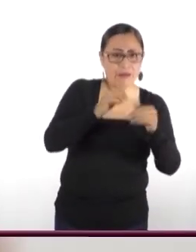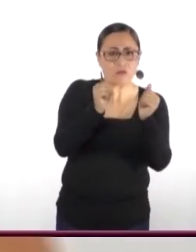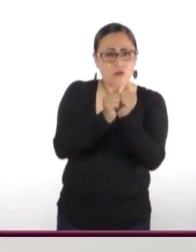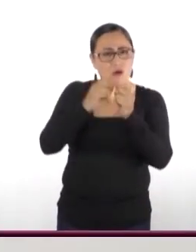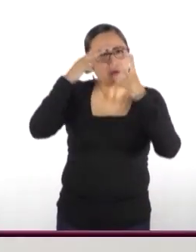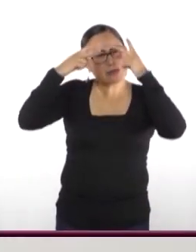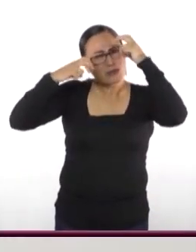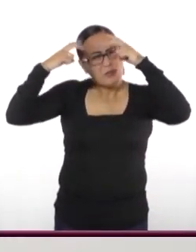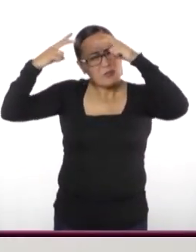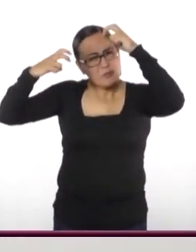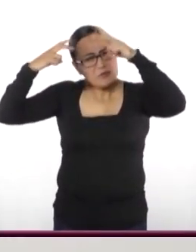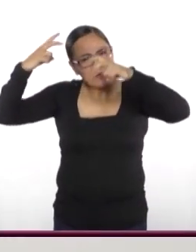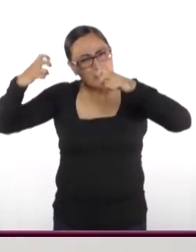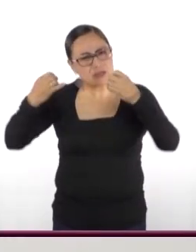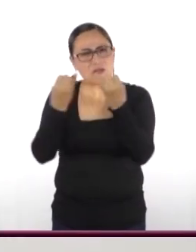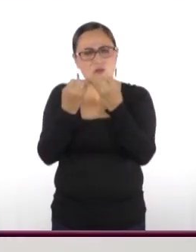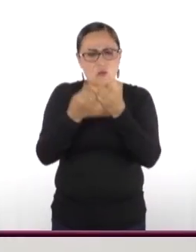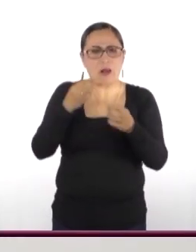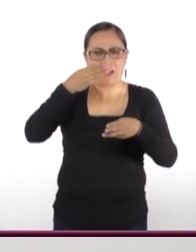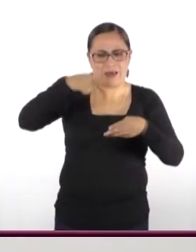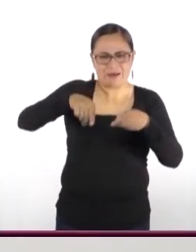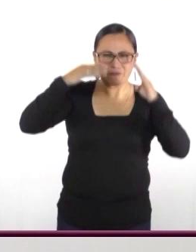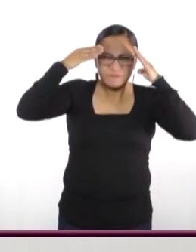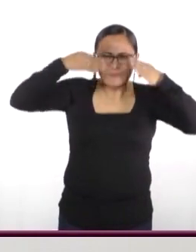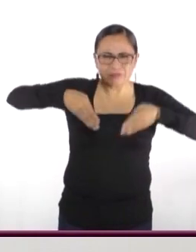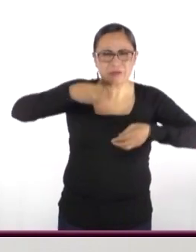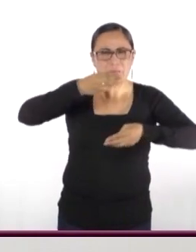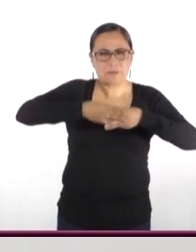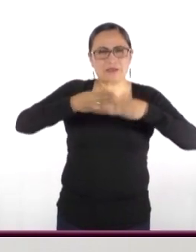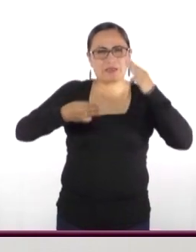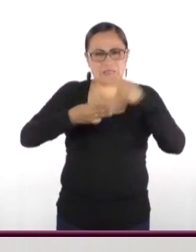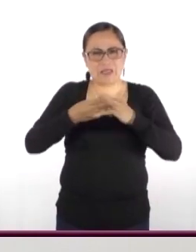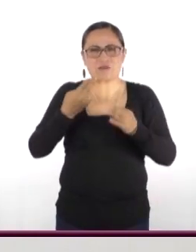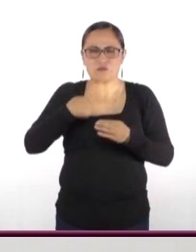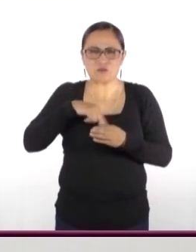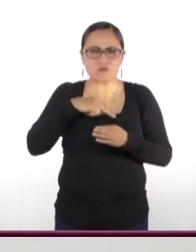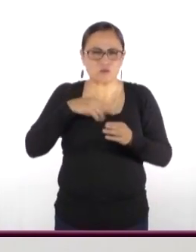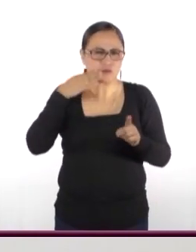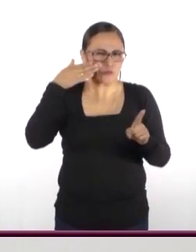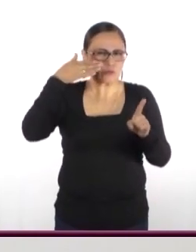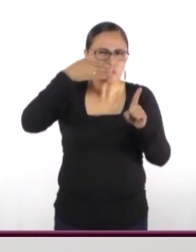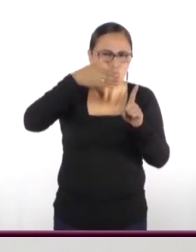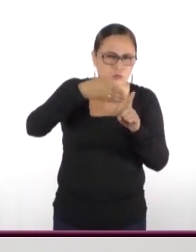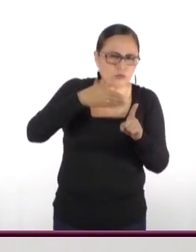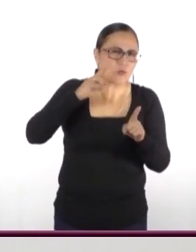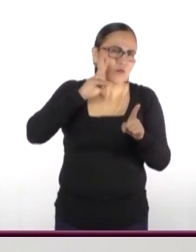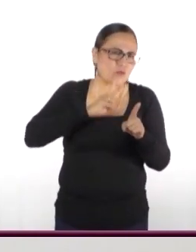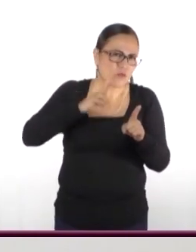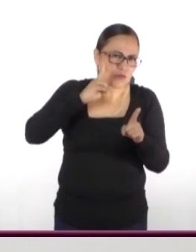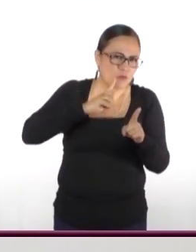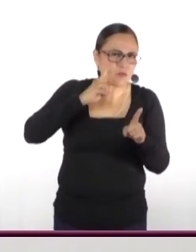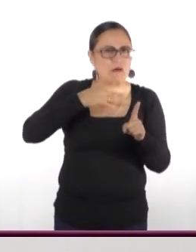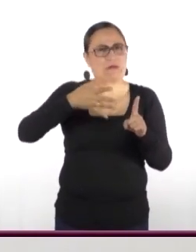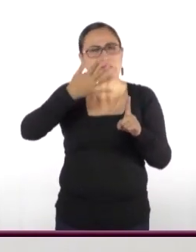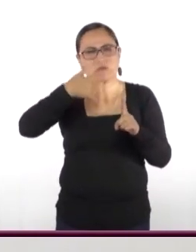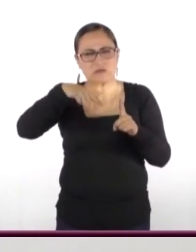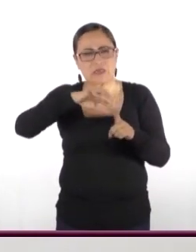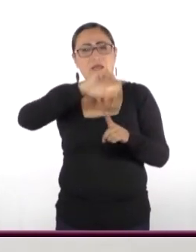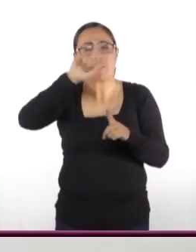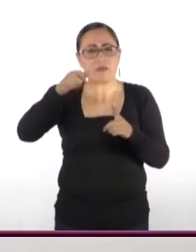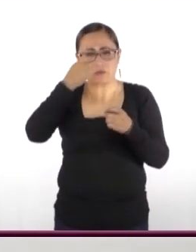la realidad con la imaginación, y sobre todo en cuestión de materiales, pues bueno, eso es lo que uno busca, ¿no? En esta parte